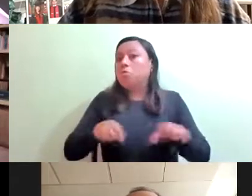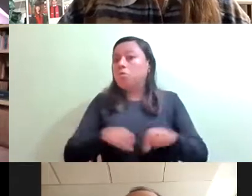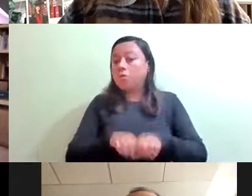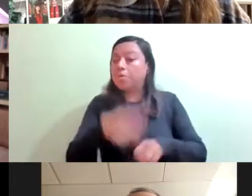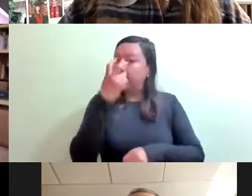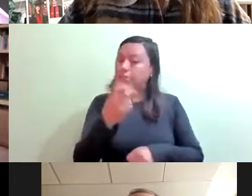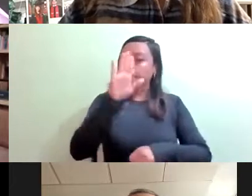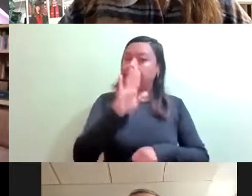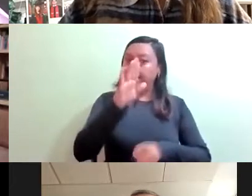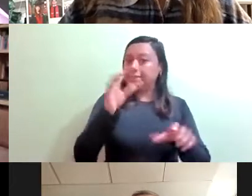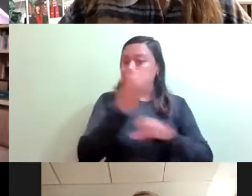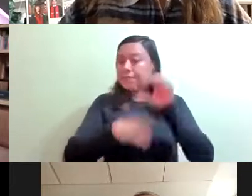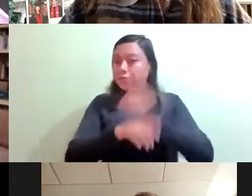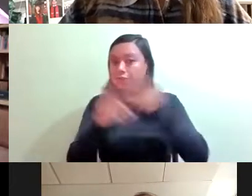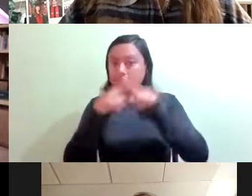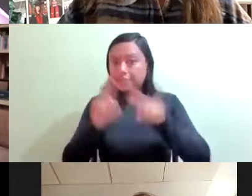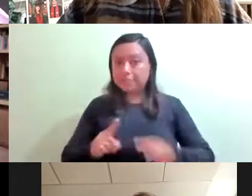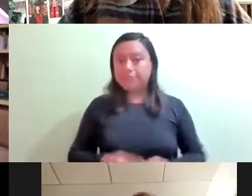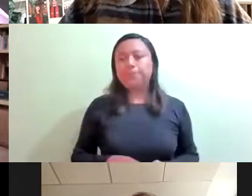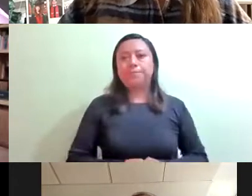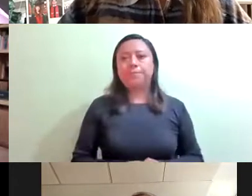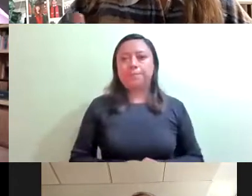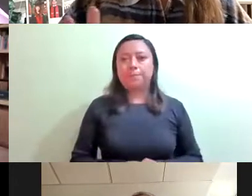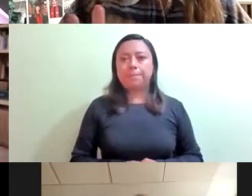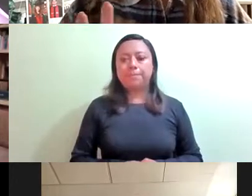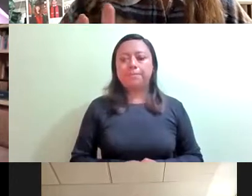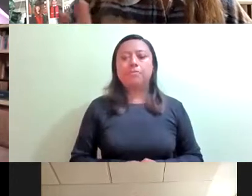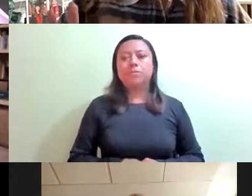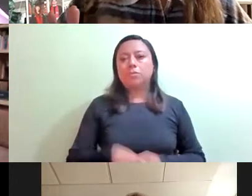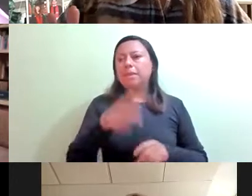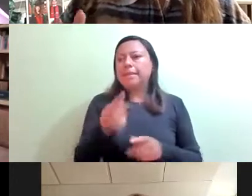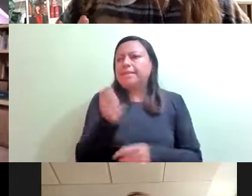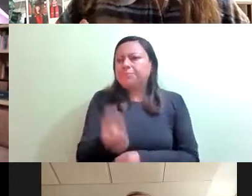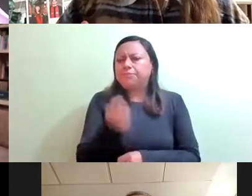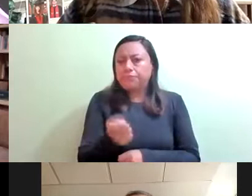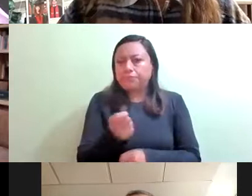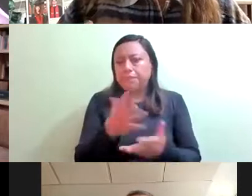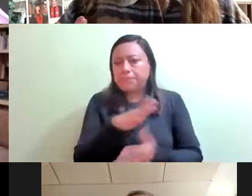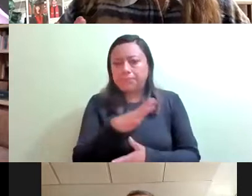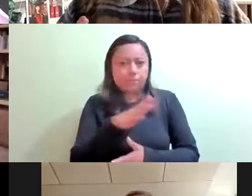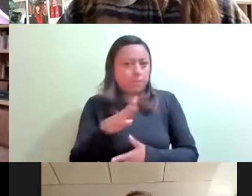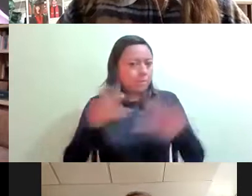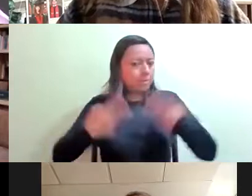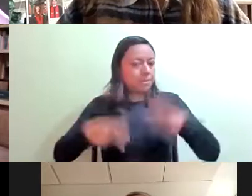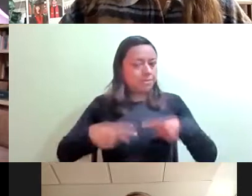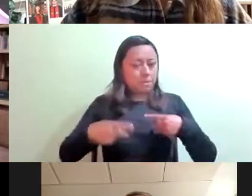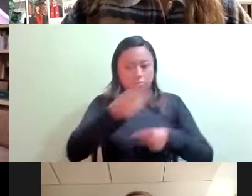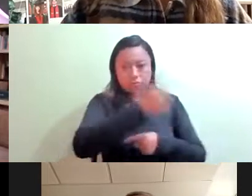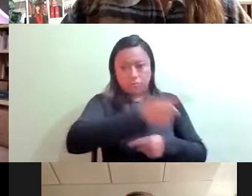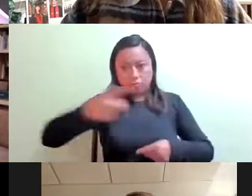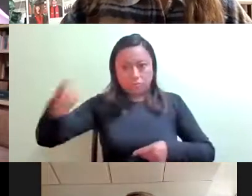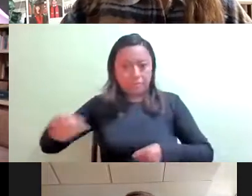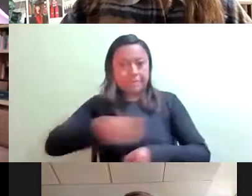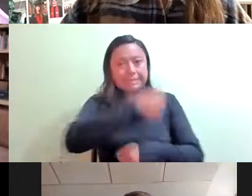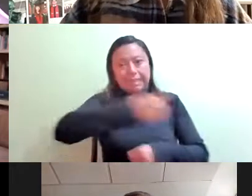particularidades significativas. En muchos casos son personajes y